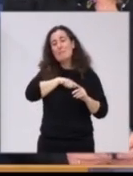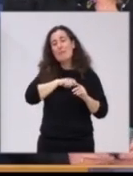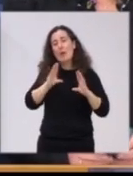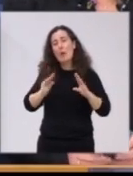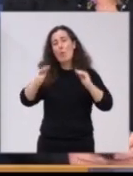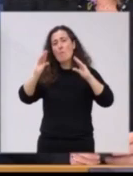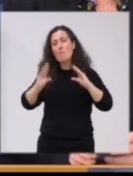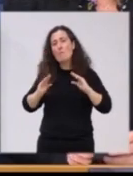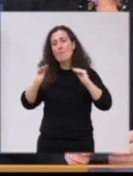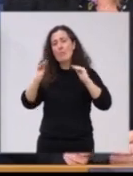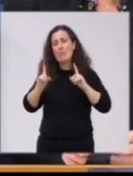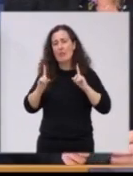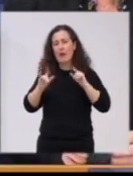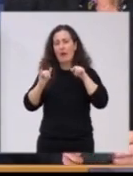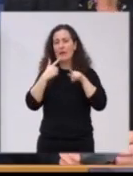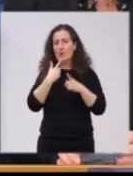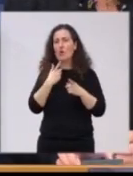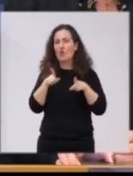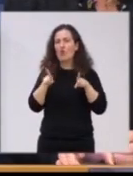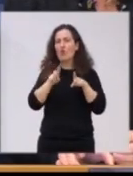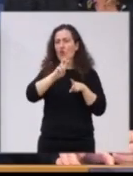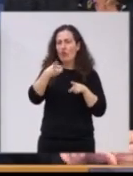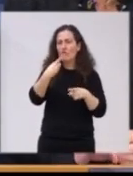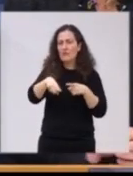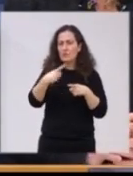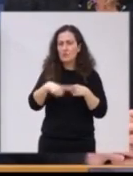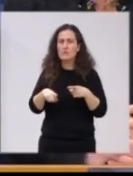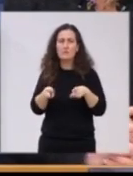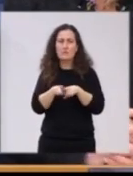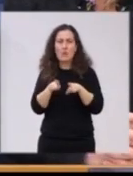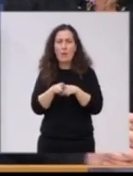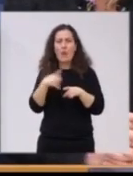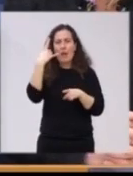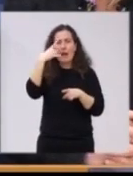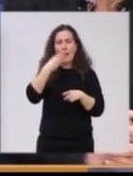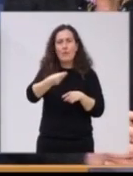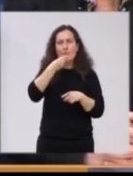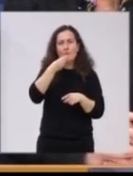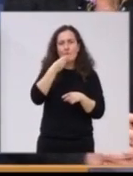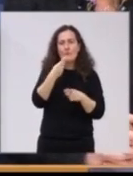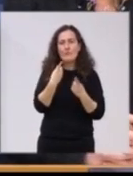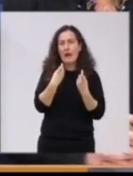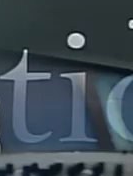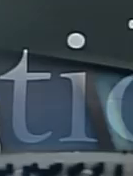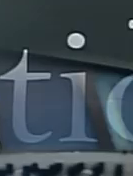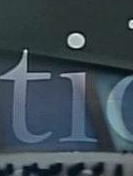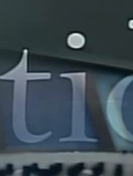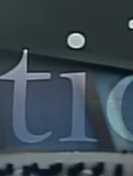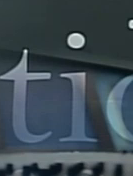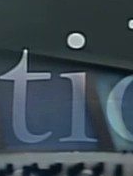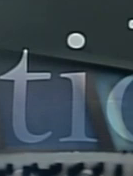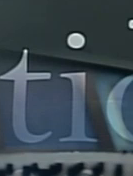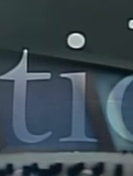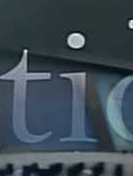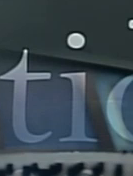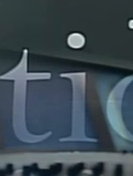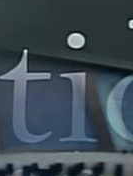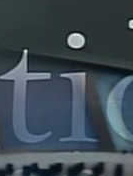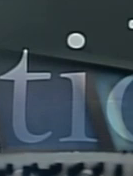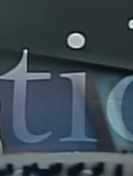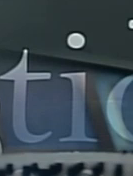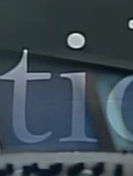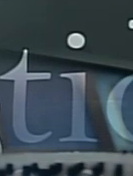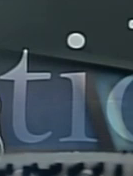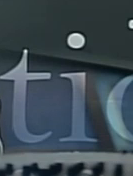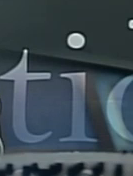rendimientos productivos, como son los forrajes para nuestro ganado, que necesita un agua que no está llegando. También hay mucha preocupación por